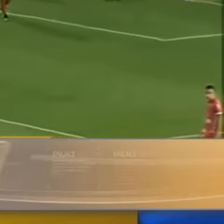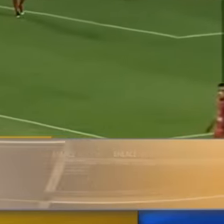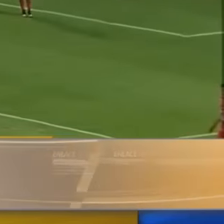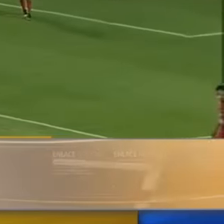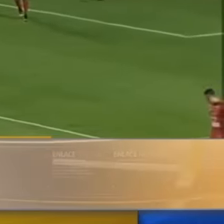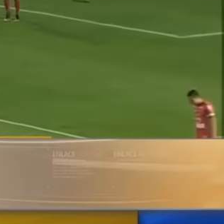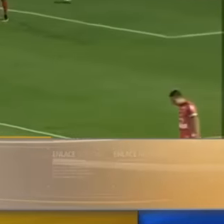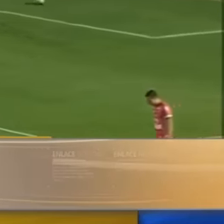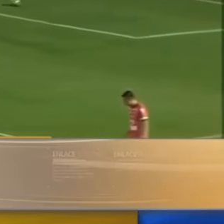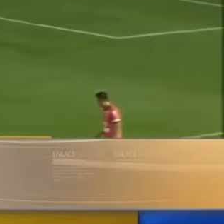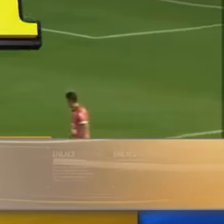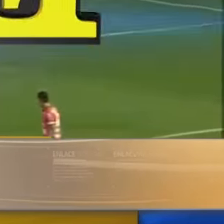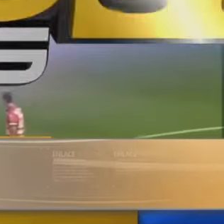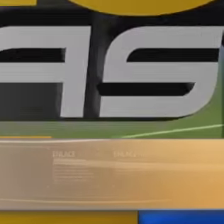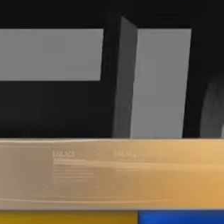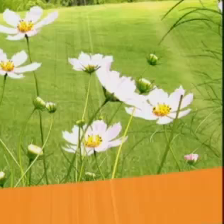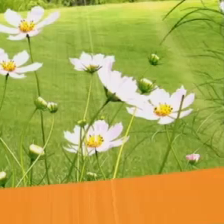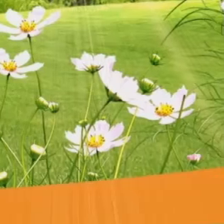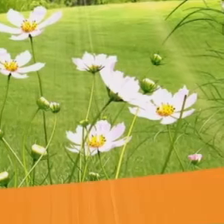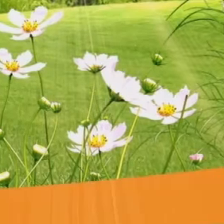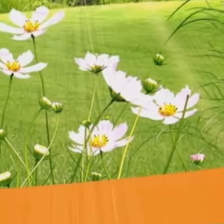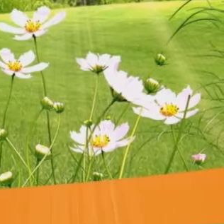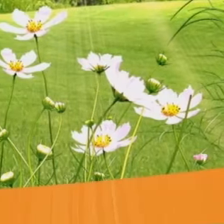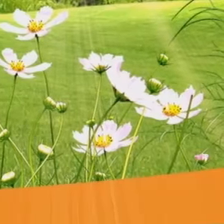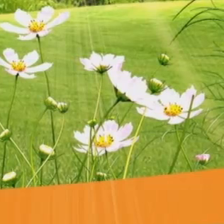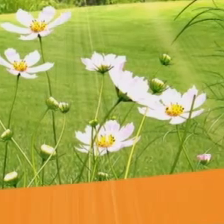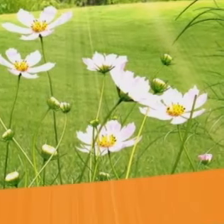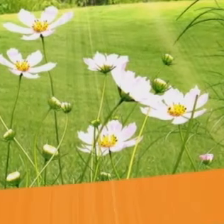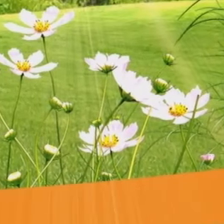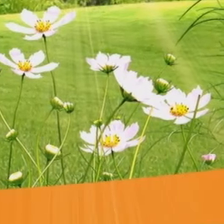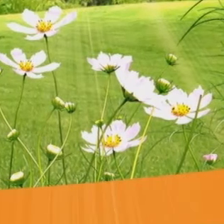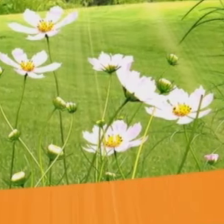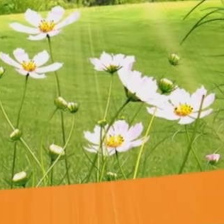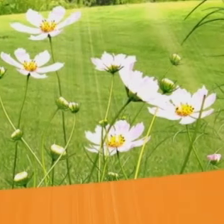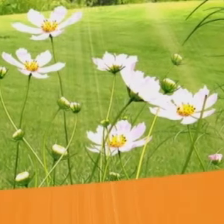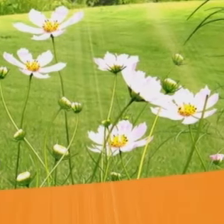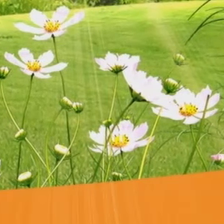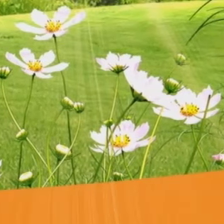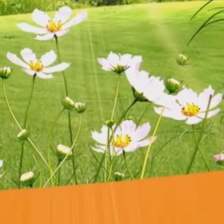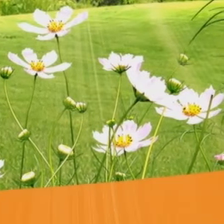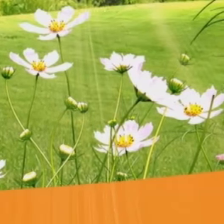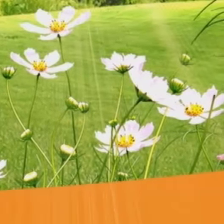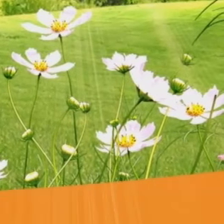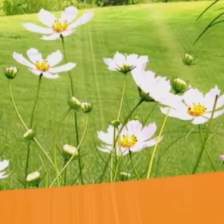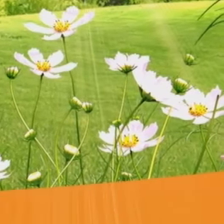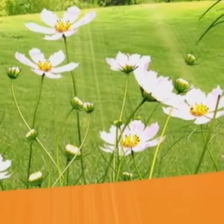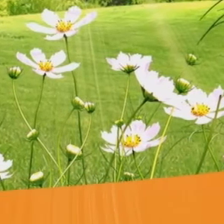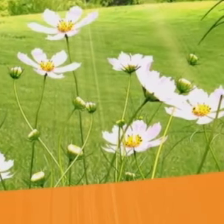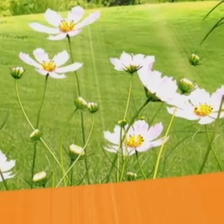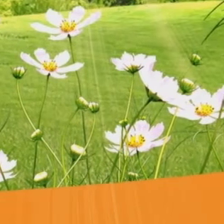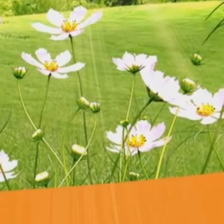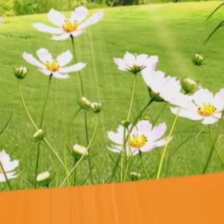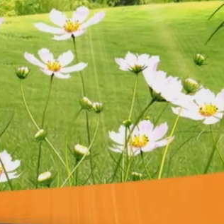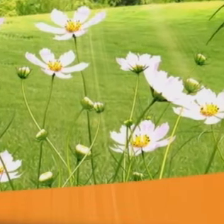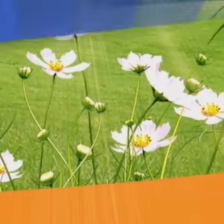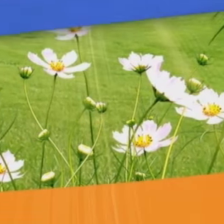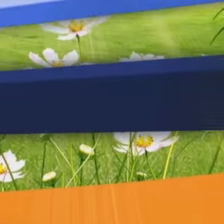jugará de local en el Daniel Villa Zapata. Con el patrocinio de Barzol Ecológico, Barzol Aroma, Delicias, líder en